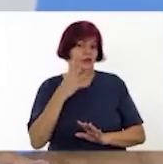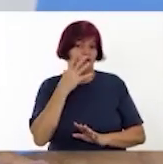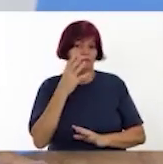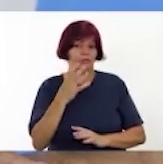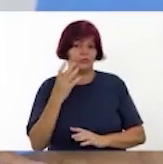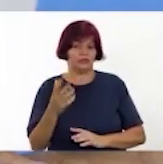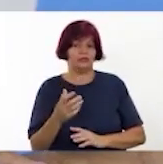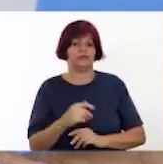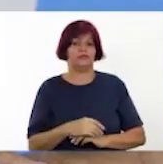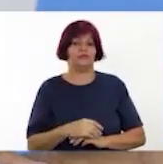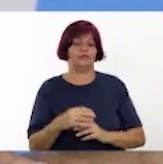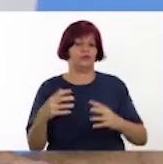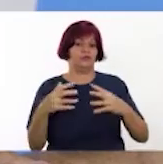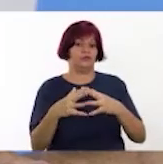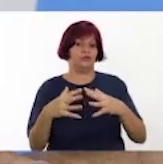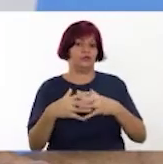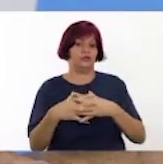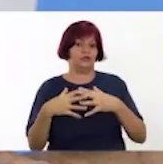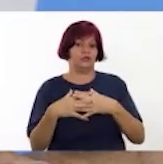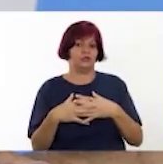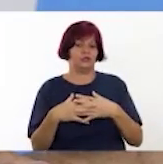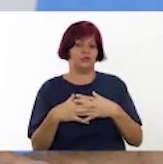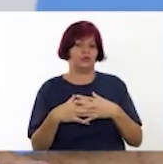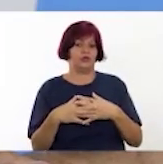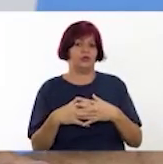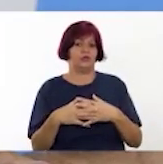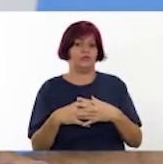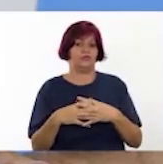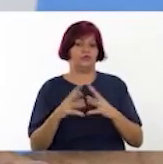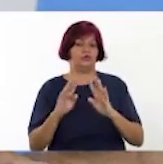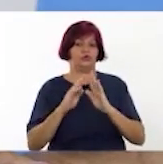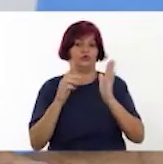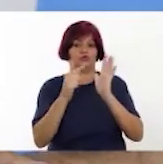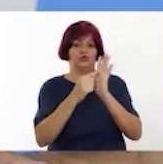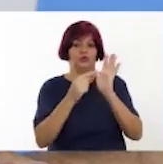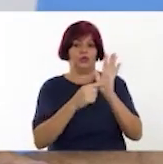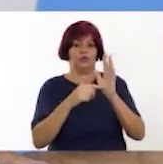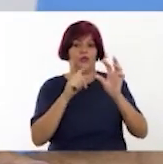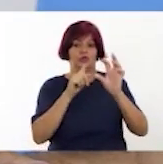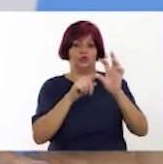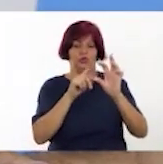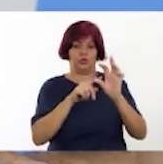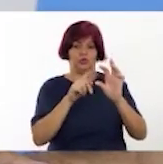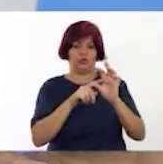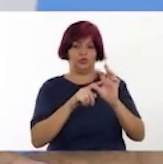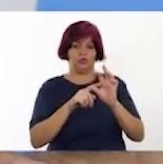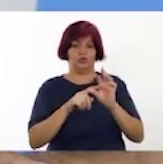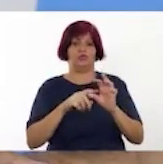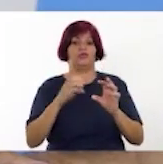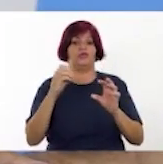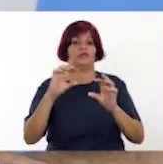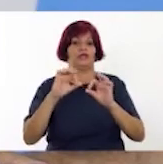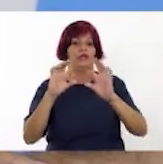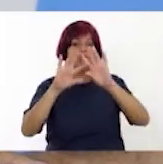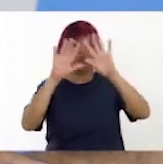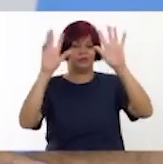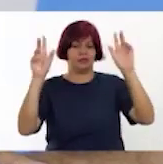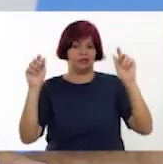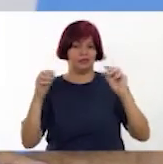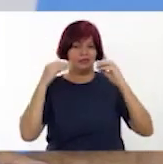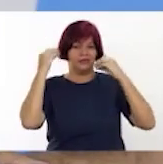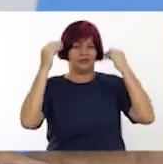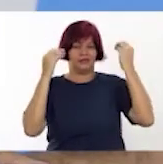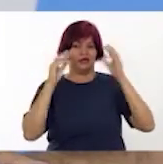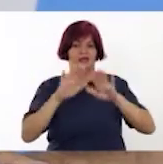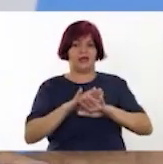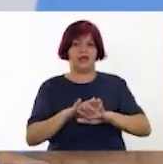obtenido conocimientos esenciales, ¿no?, relacionados con lo, precisamente con los elementos y los contenidos fundamentales de la geometría analítica y